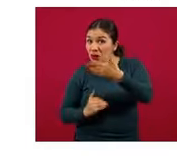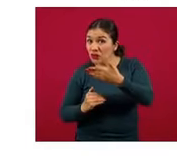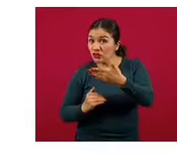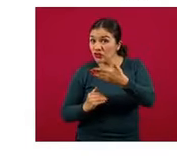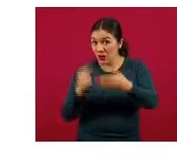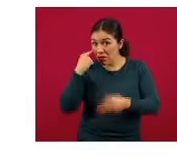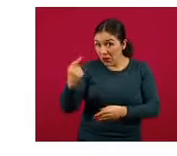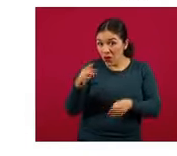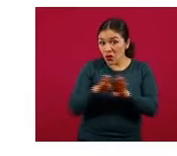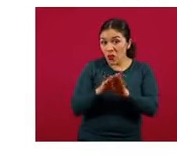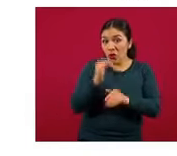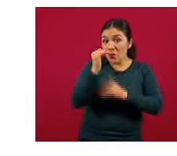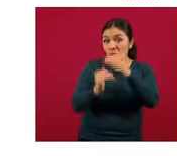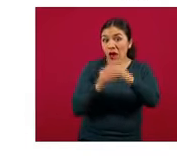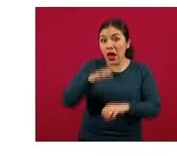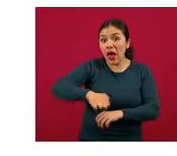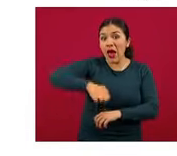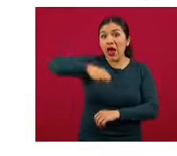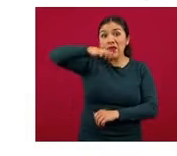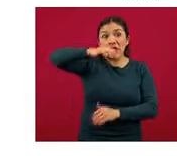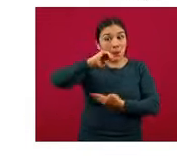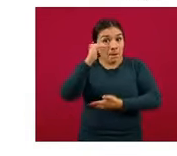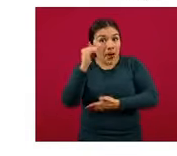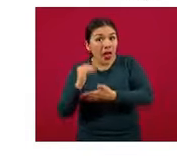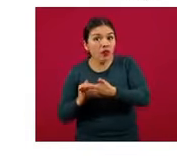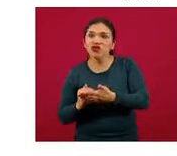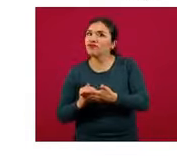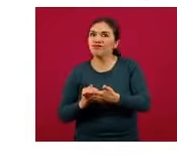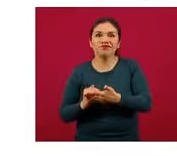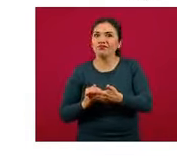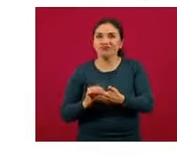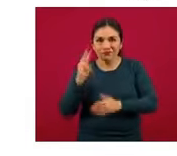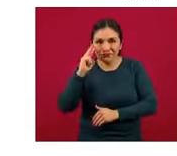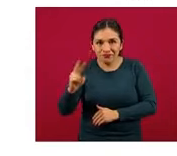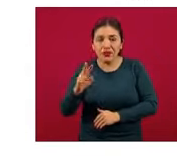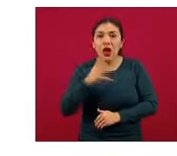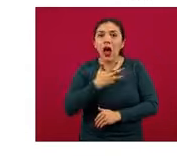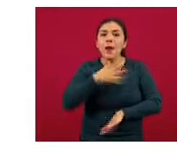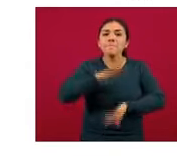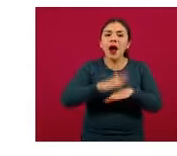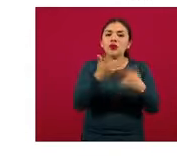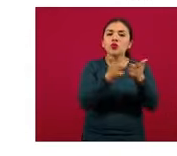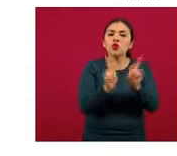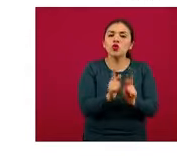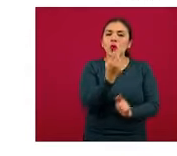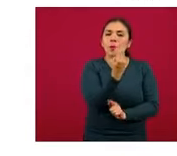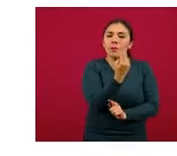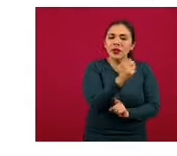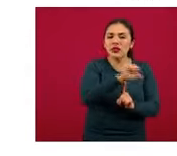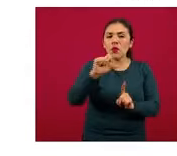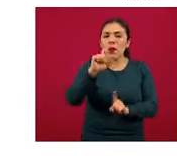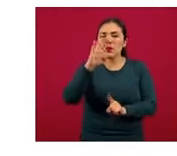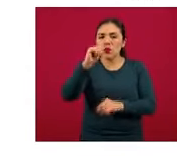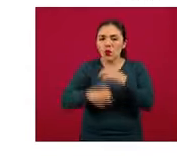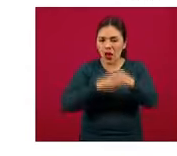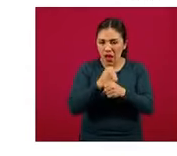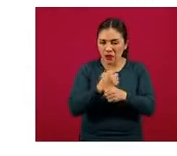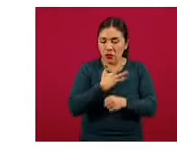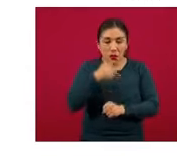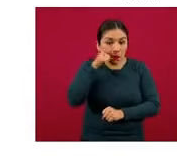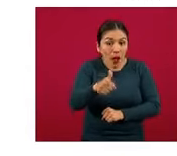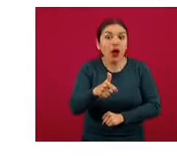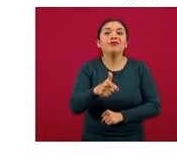que vamos avanzando en la edad, sino más bien después precisamente de los grupos de 25 a 29 años, en donde